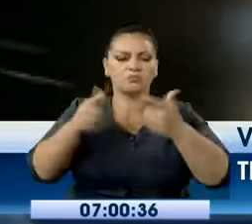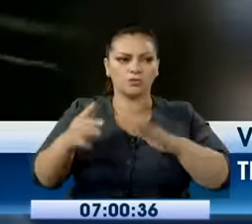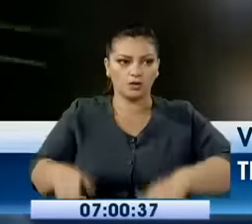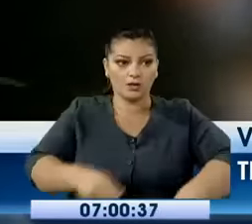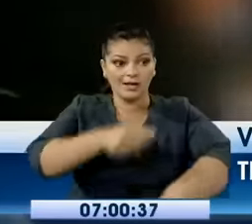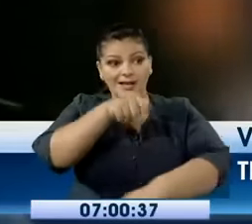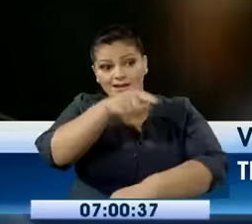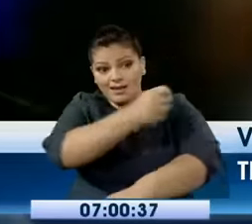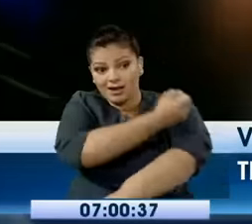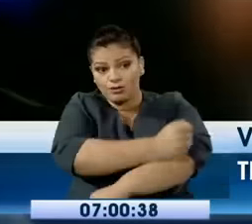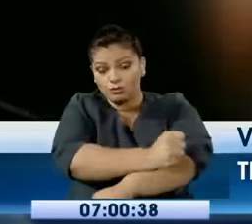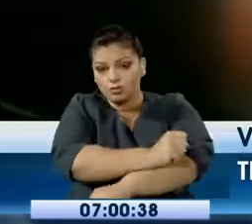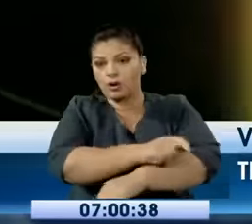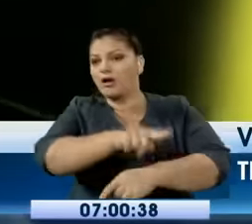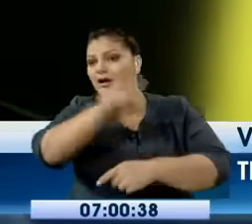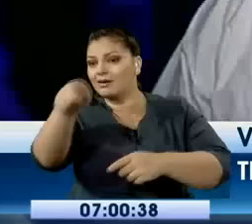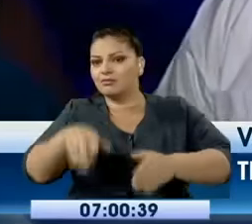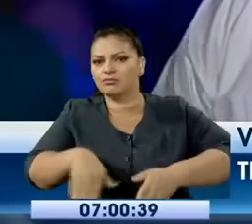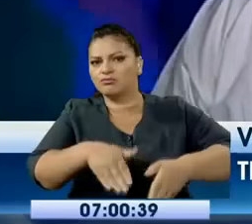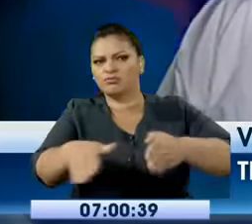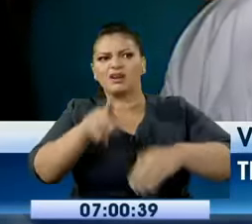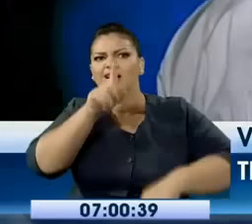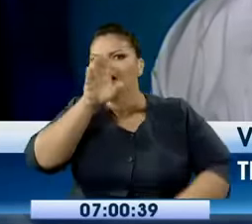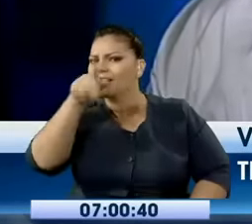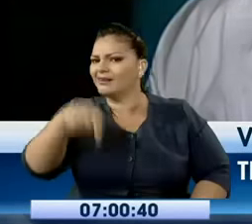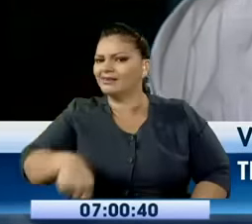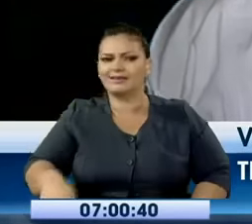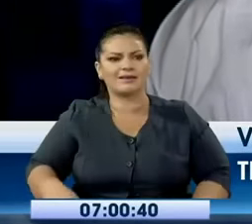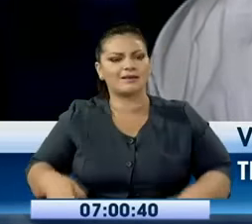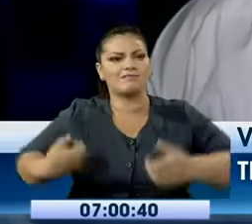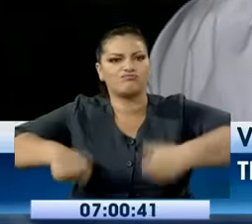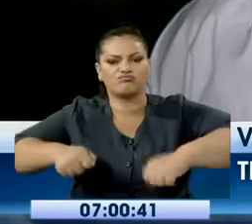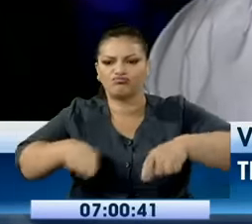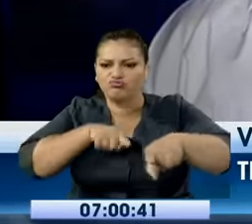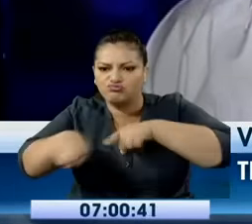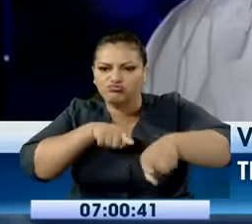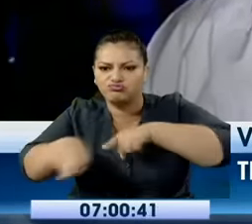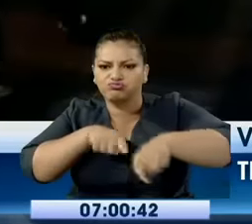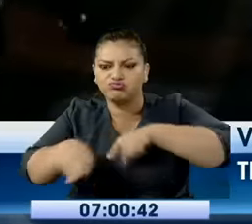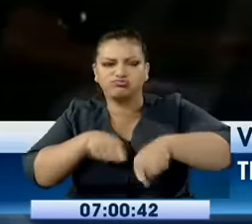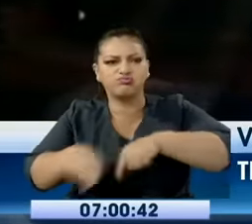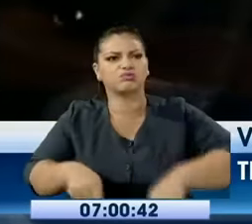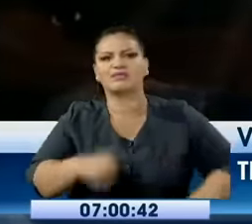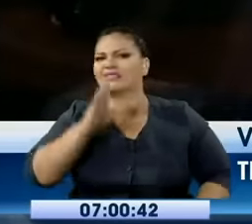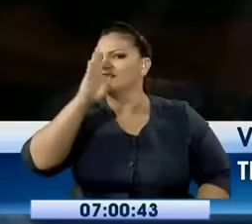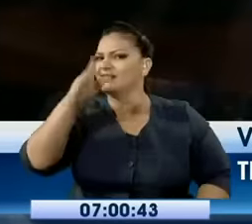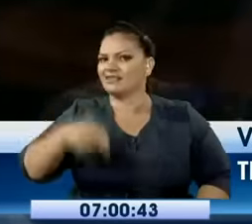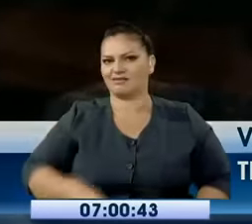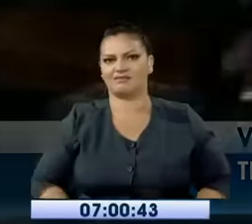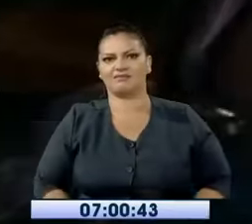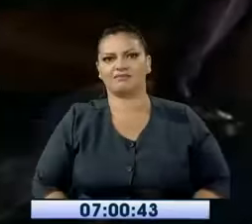la Orellana, para allá siempre son carreras los 10 jueves. Y tanto en los parques de los semanas también. Informó Jorge.